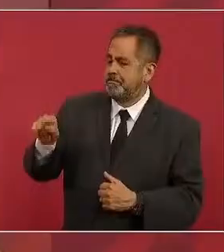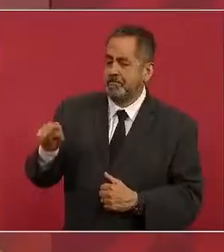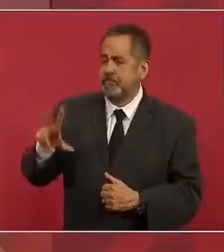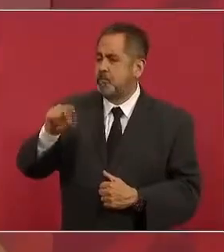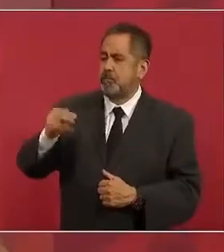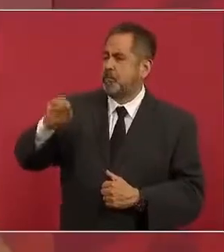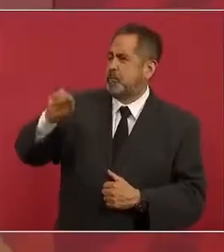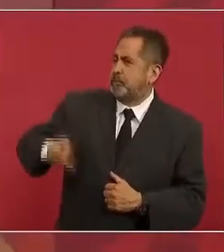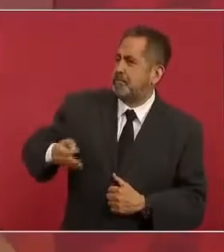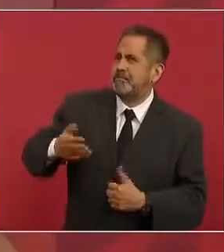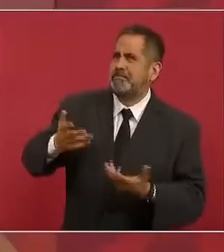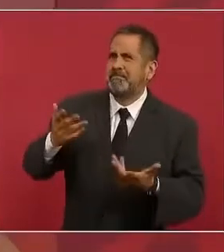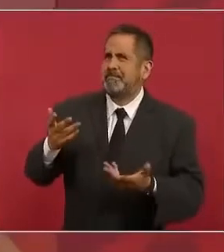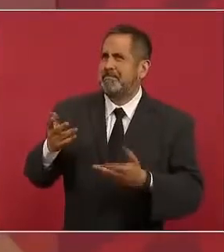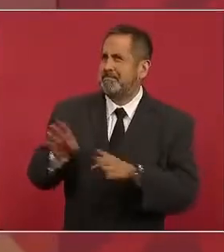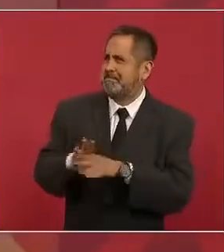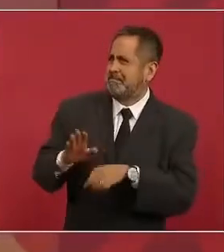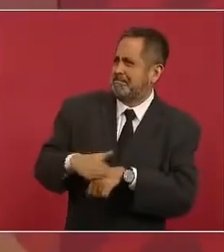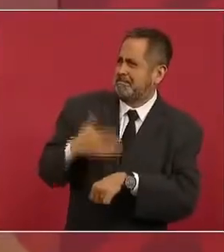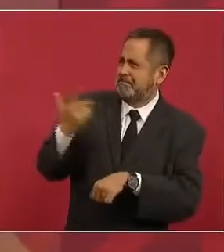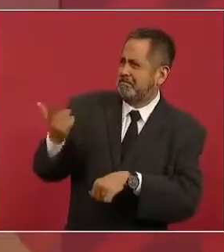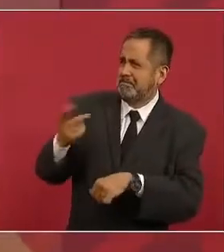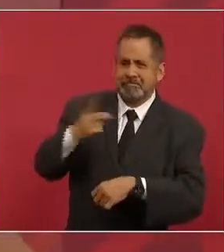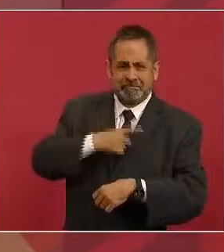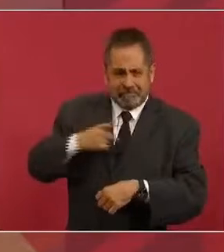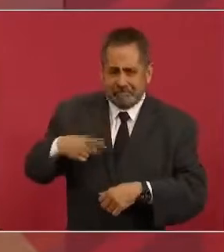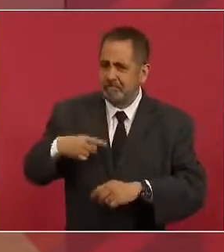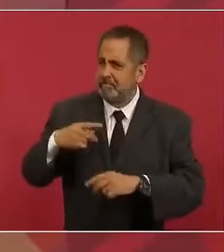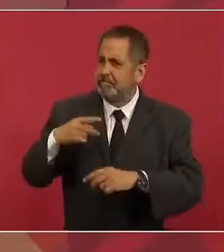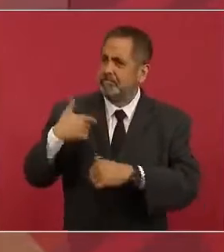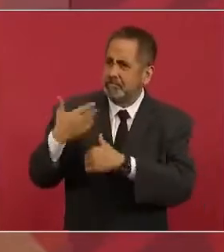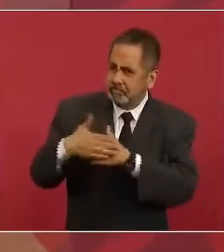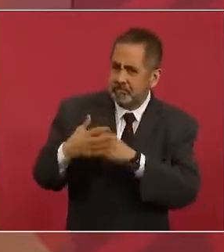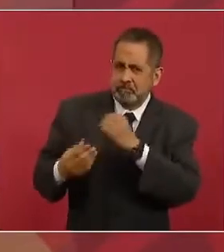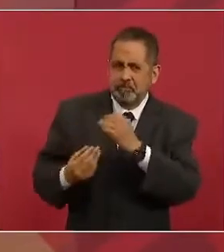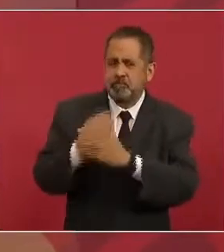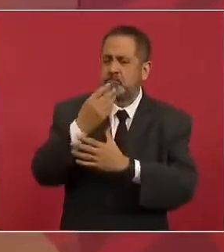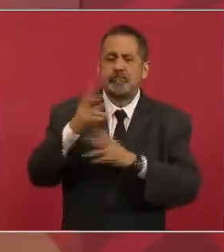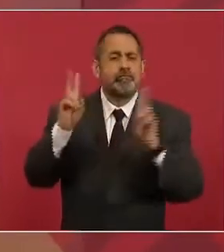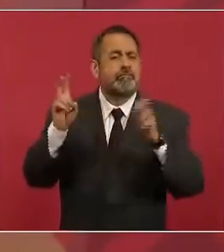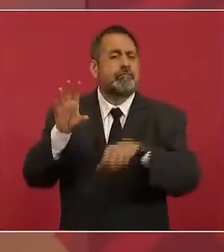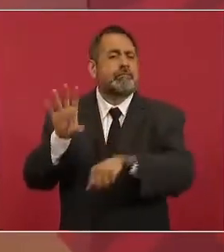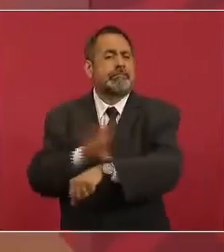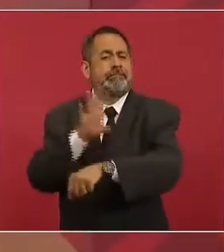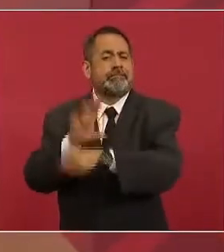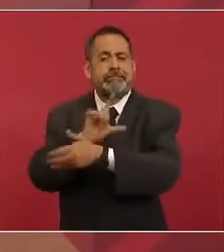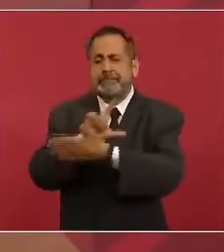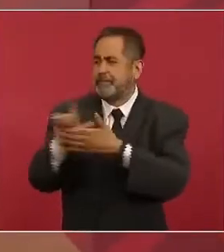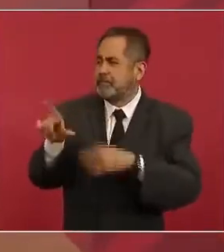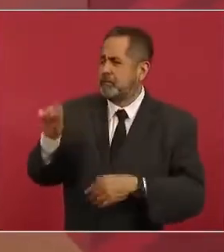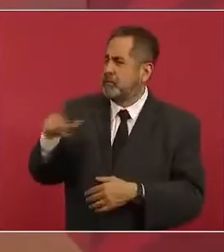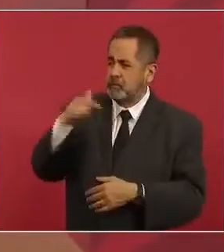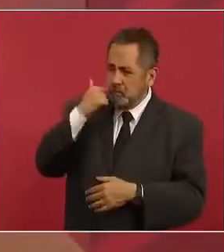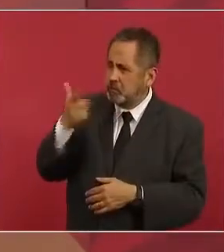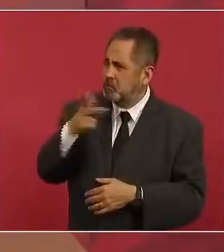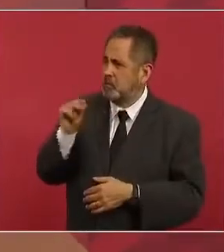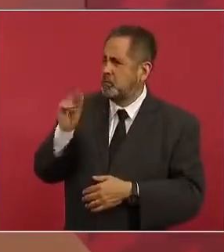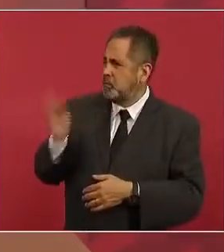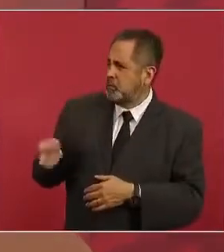aceptando la nueva realidad de que vamos hacia las energías limpias o que le